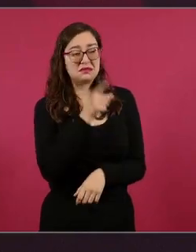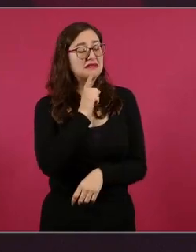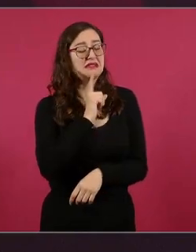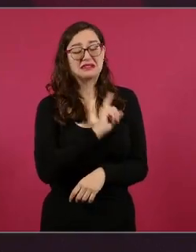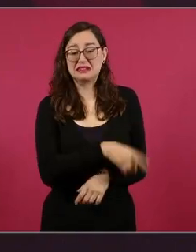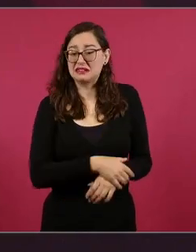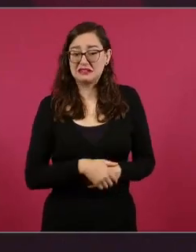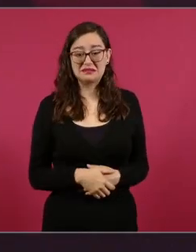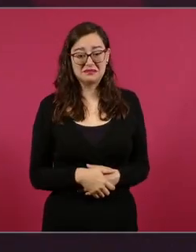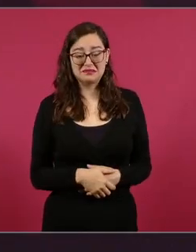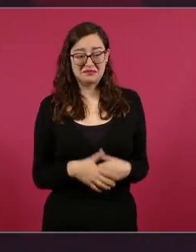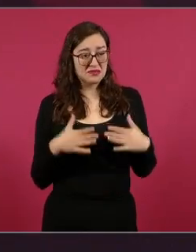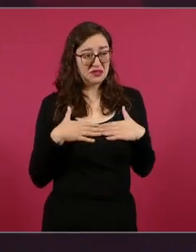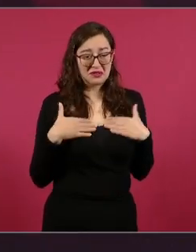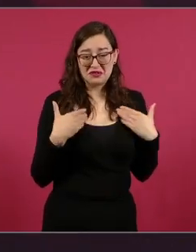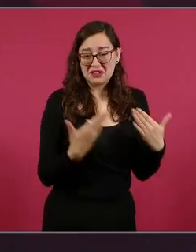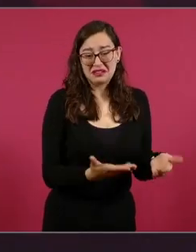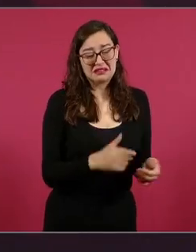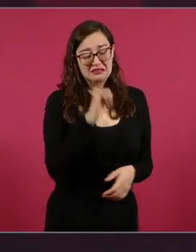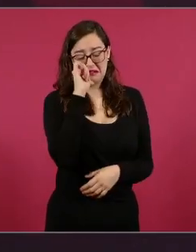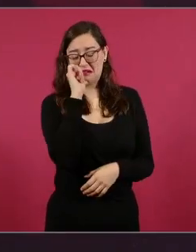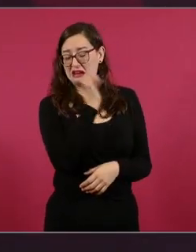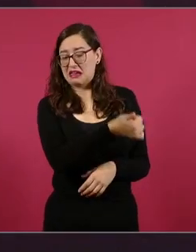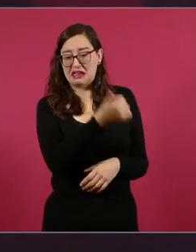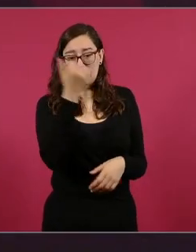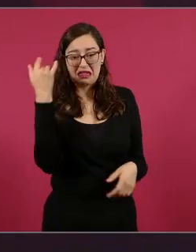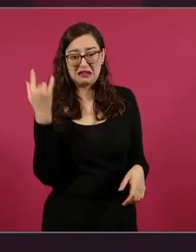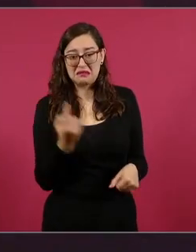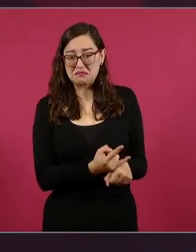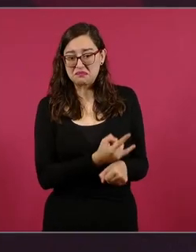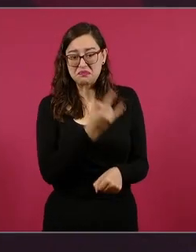más auditorio,